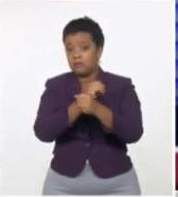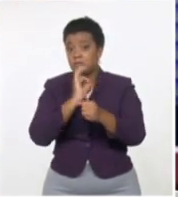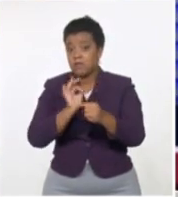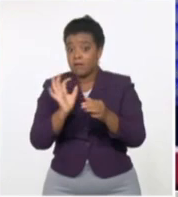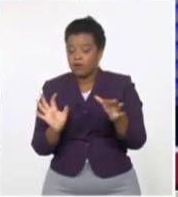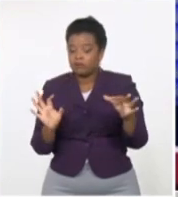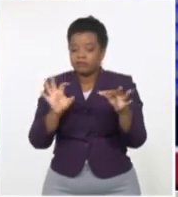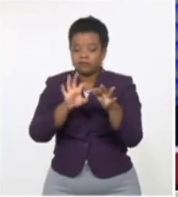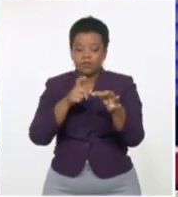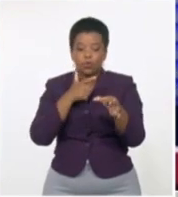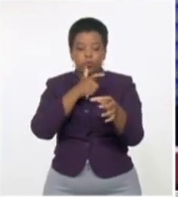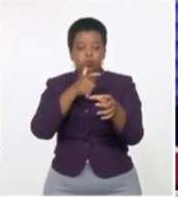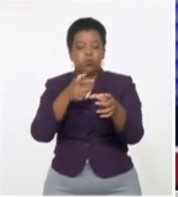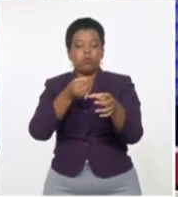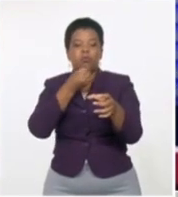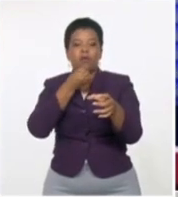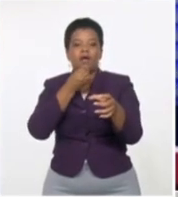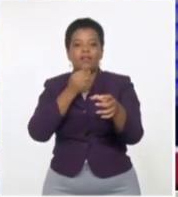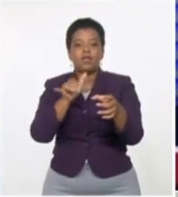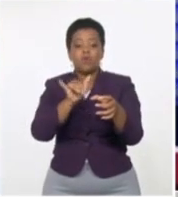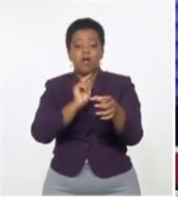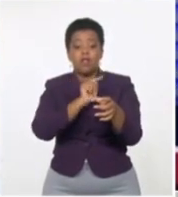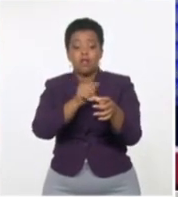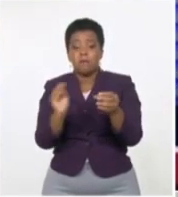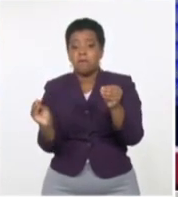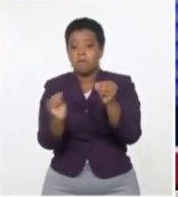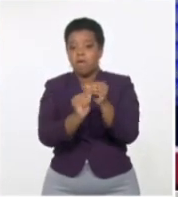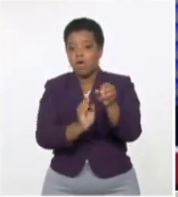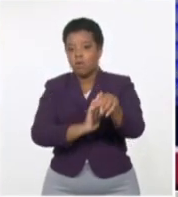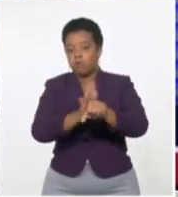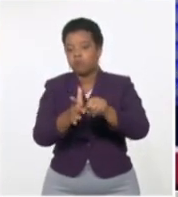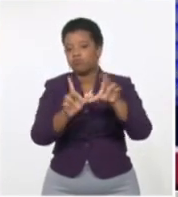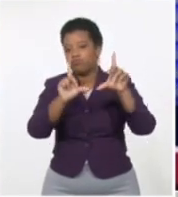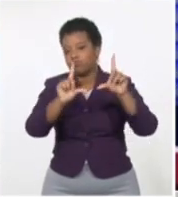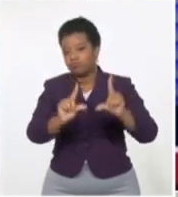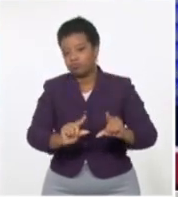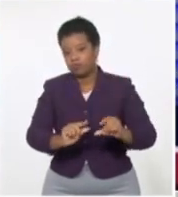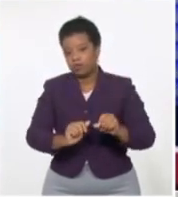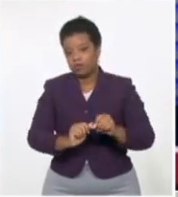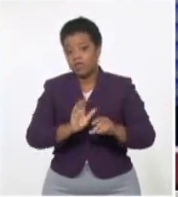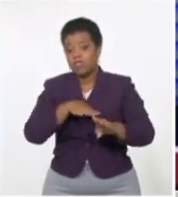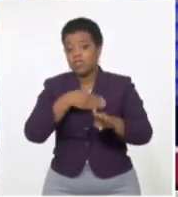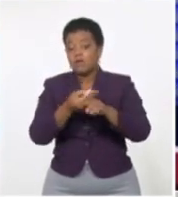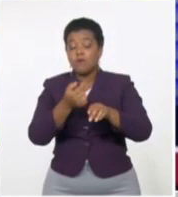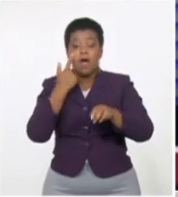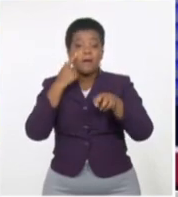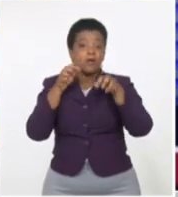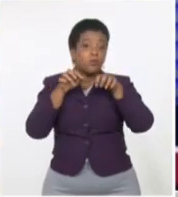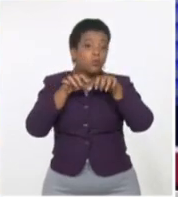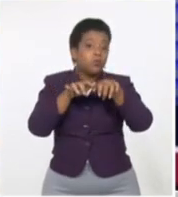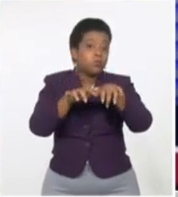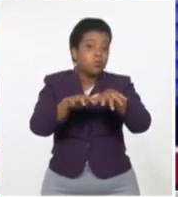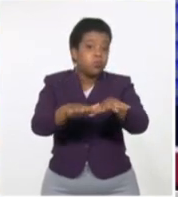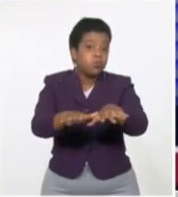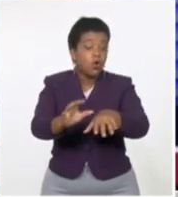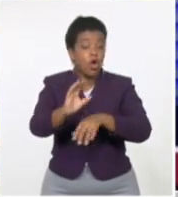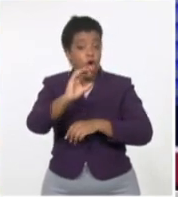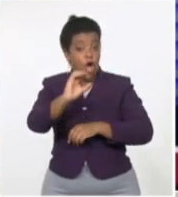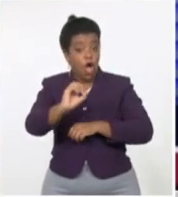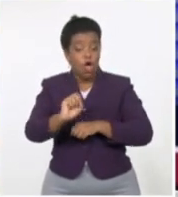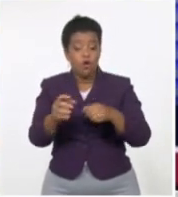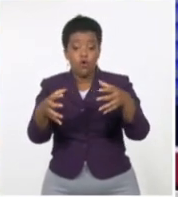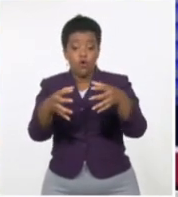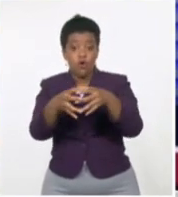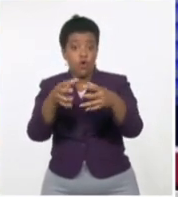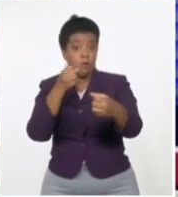logras disminuir la capacidad de que ese grupo de riesgo te transmita después la enfermedad al resto de las personas, o que un grupo